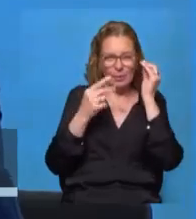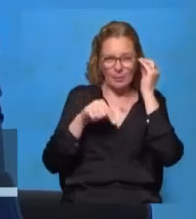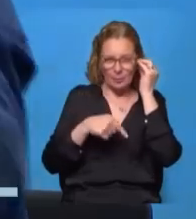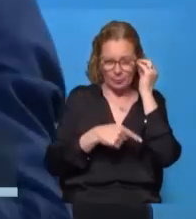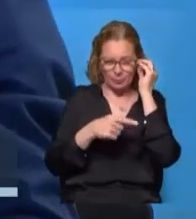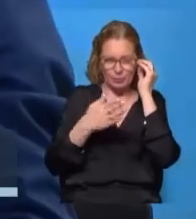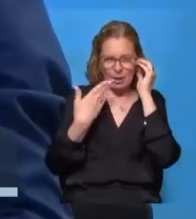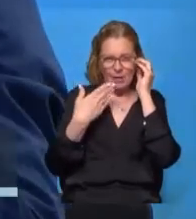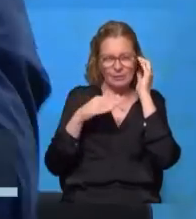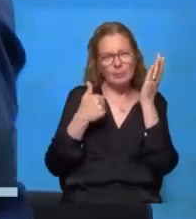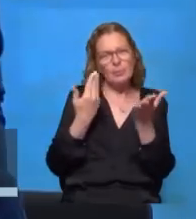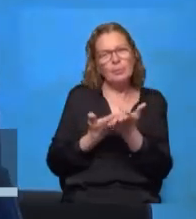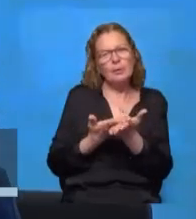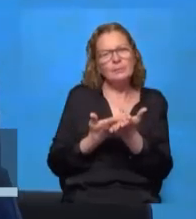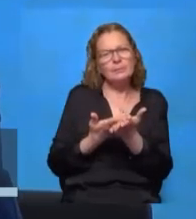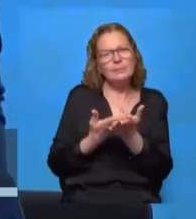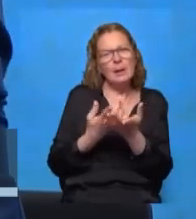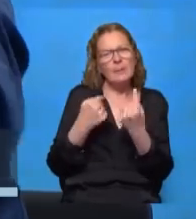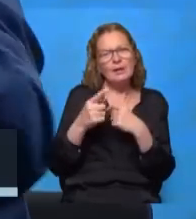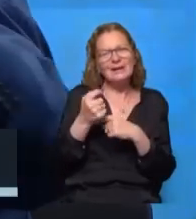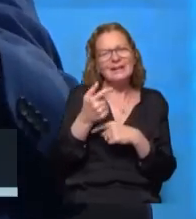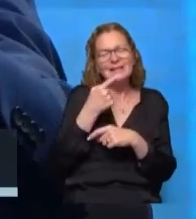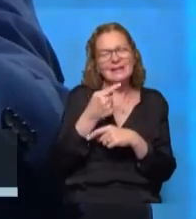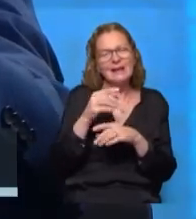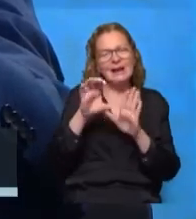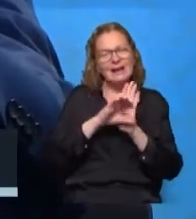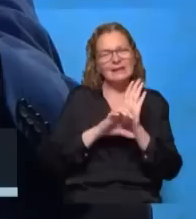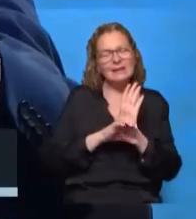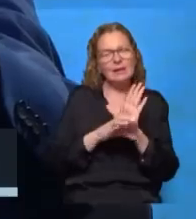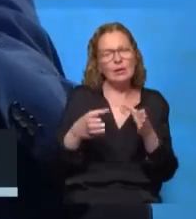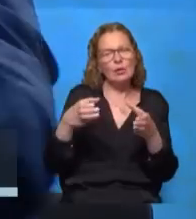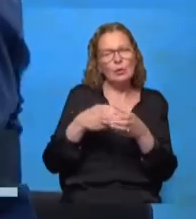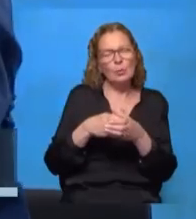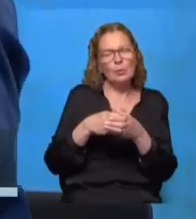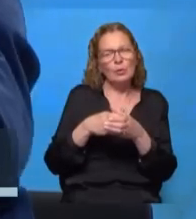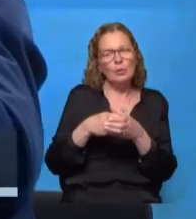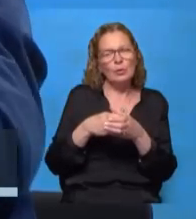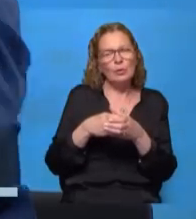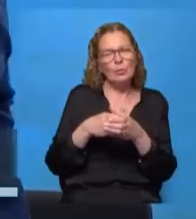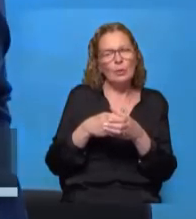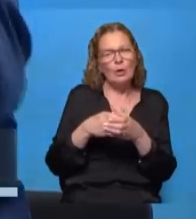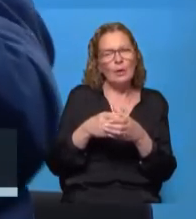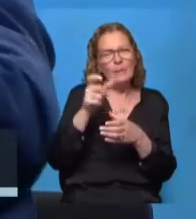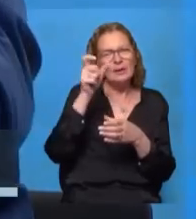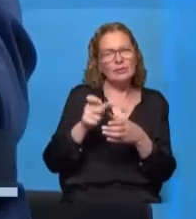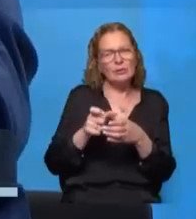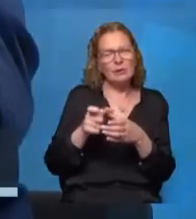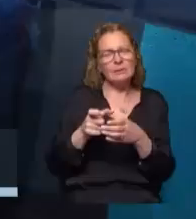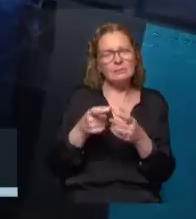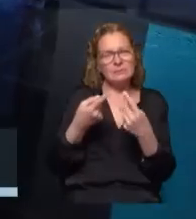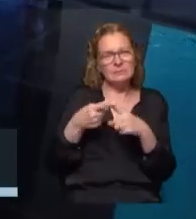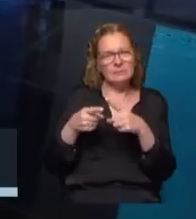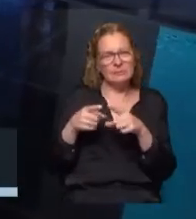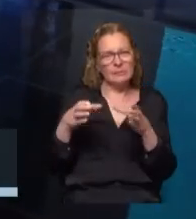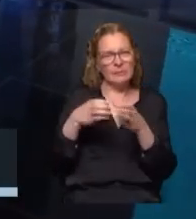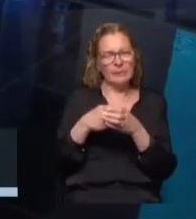estos puntos que ustedes plantean no pero recién mencion las características del colectivo Uruguay soberano de este movimiento integrado por personas de